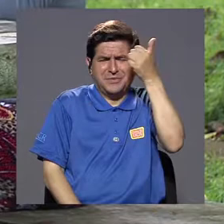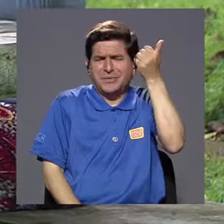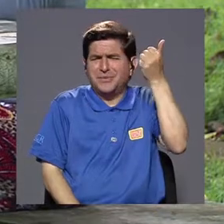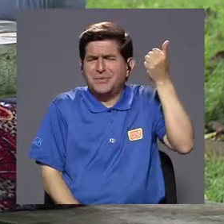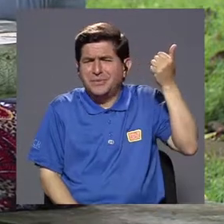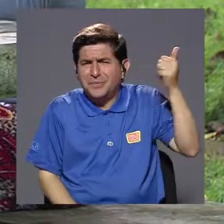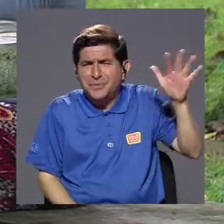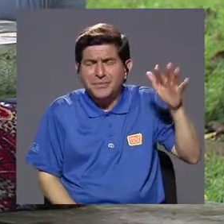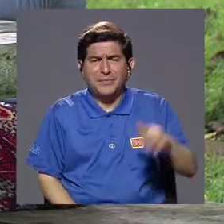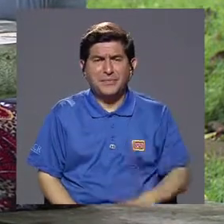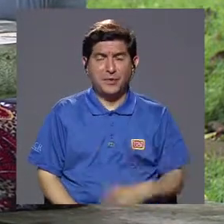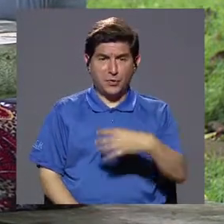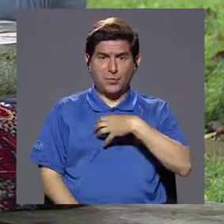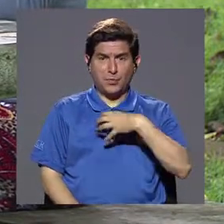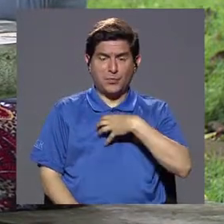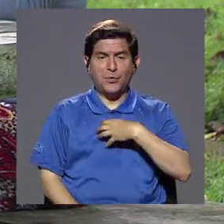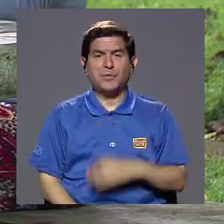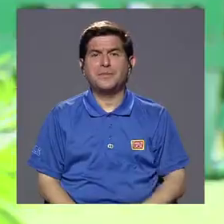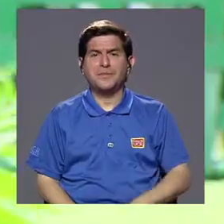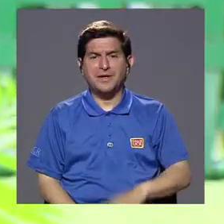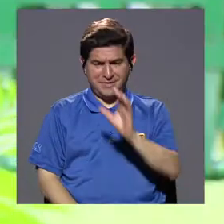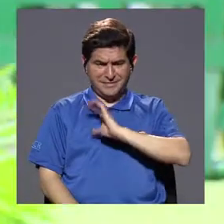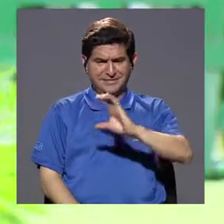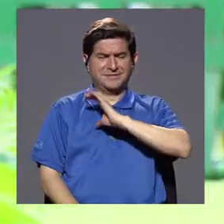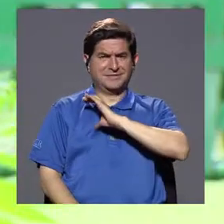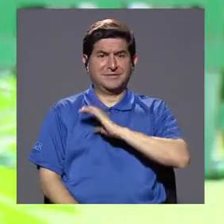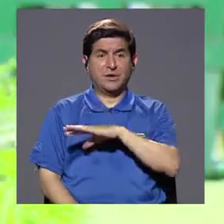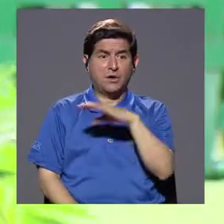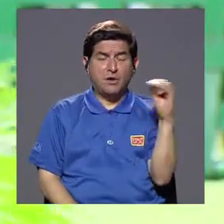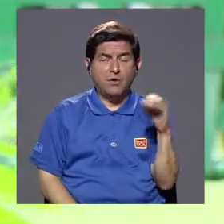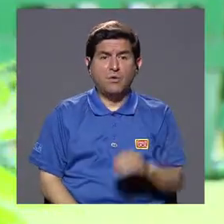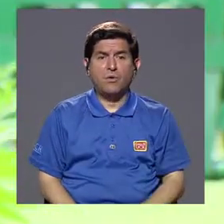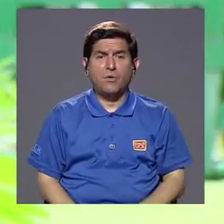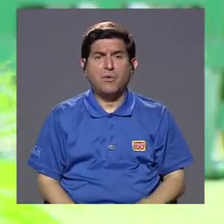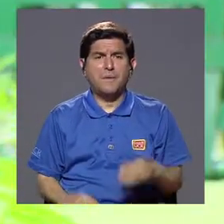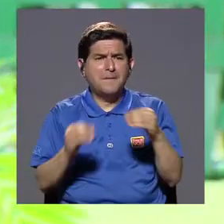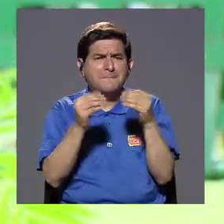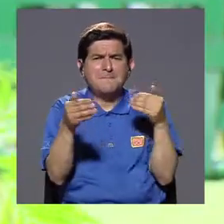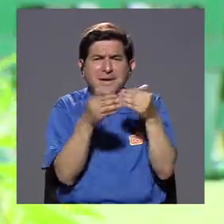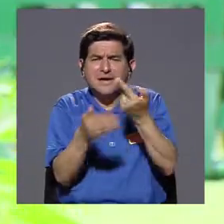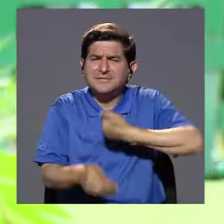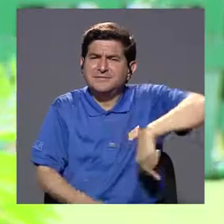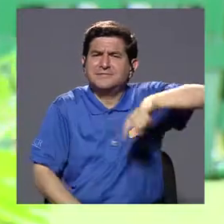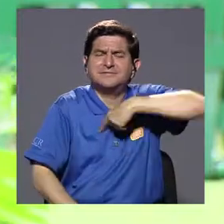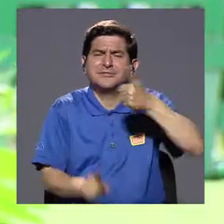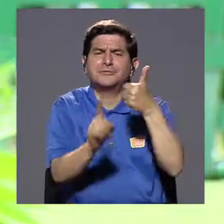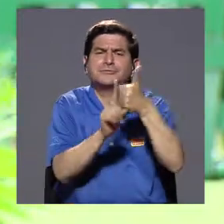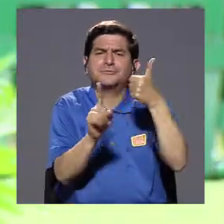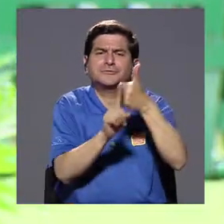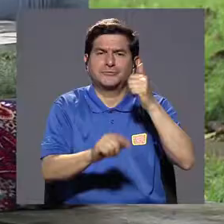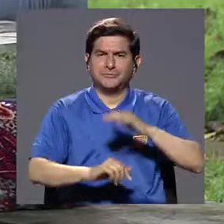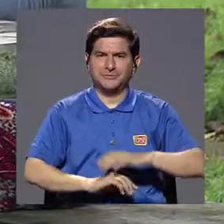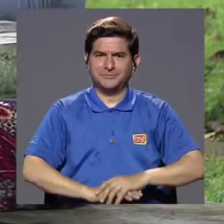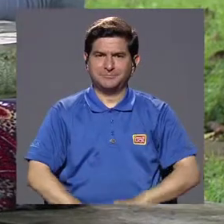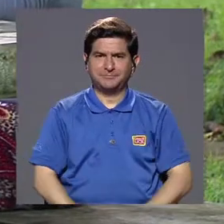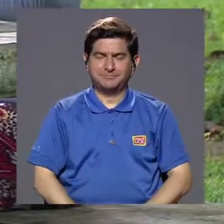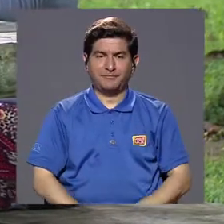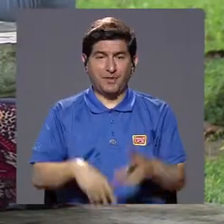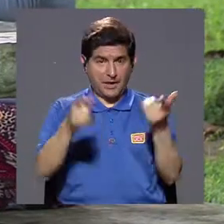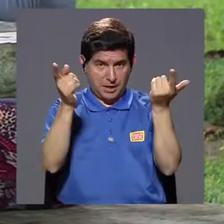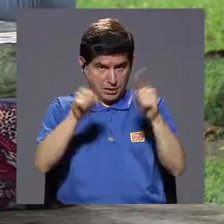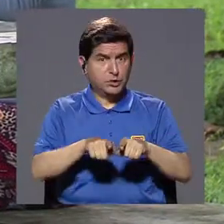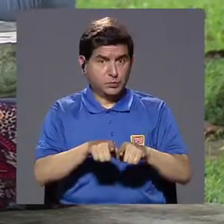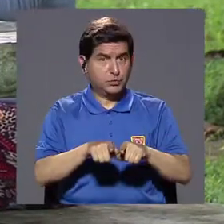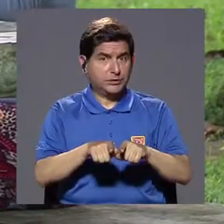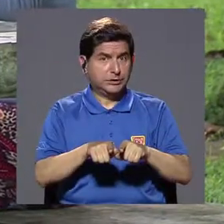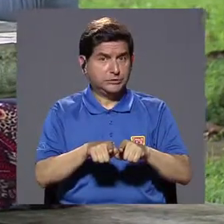quizás nuestras propias raíces o aquello que nos que está más a la mano de vuelta es un hecho